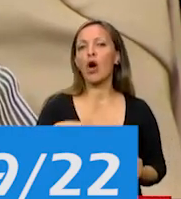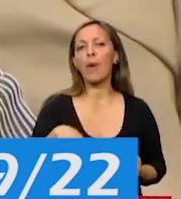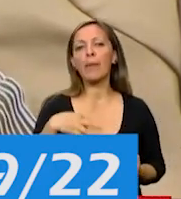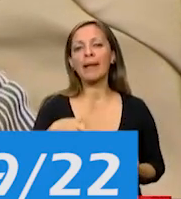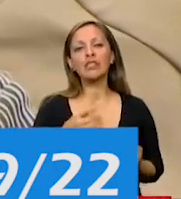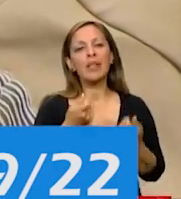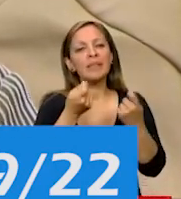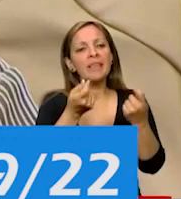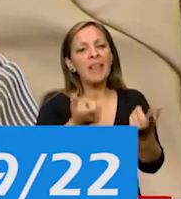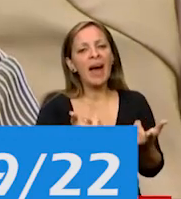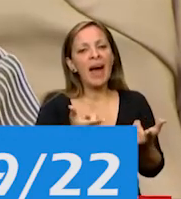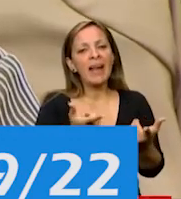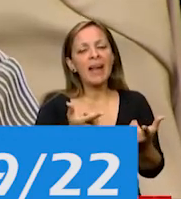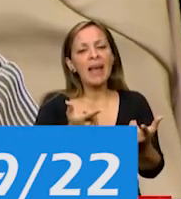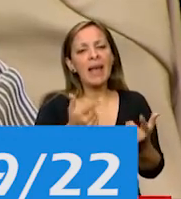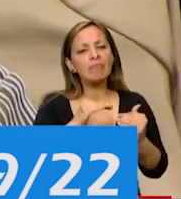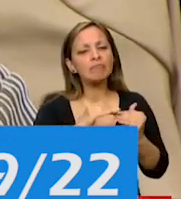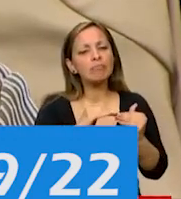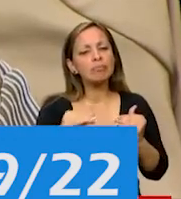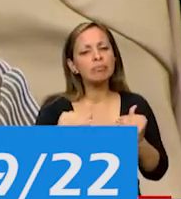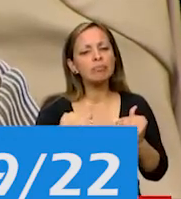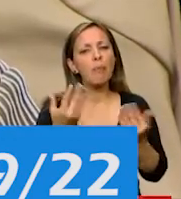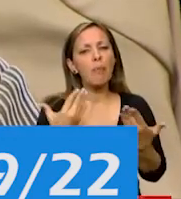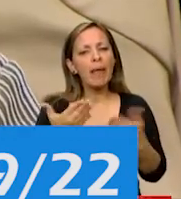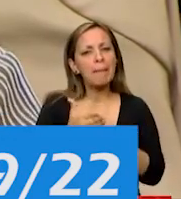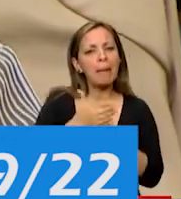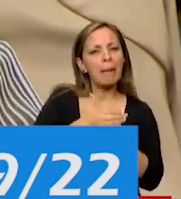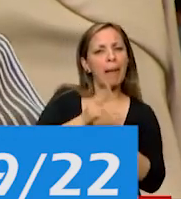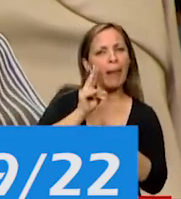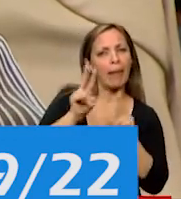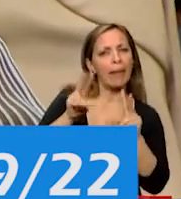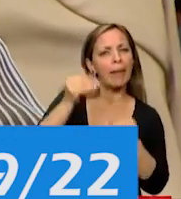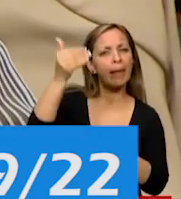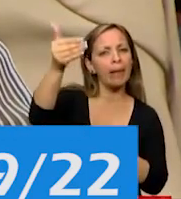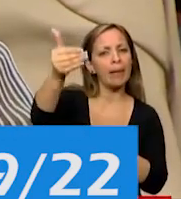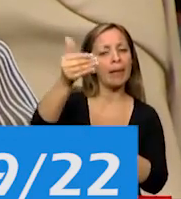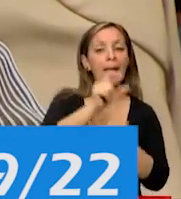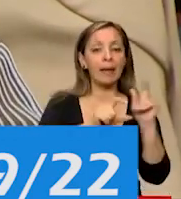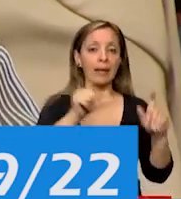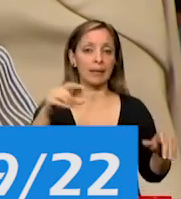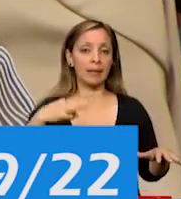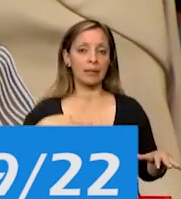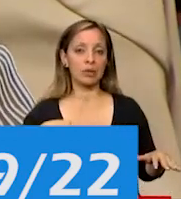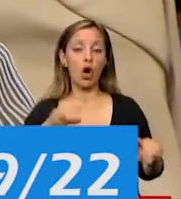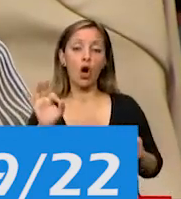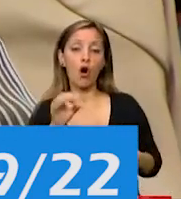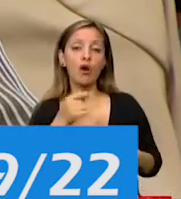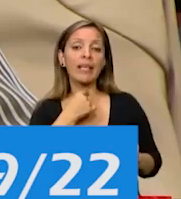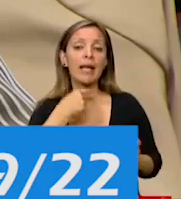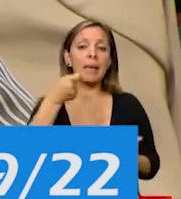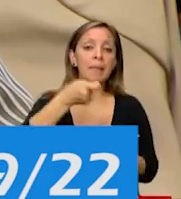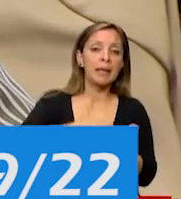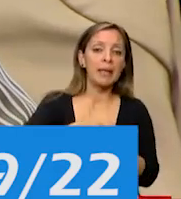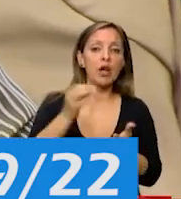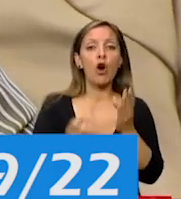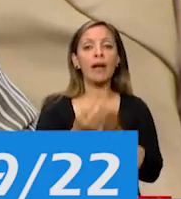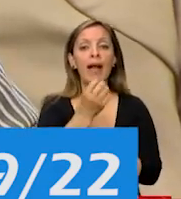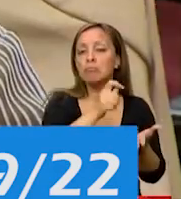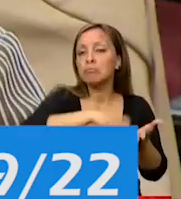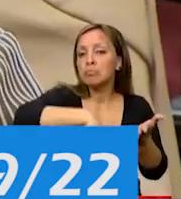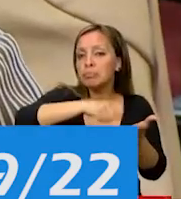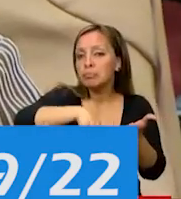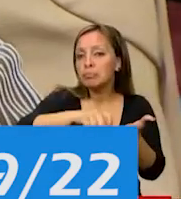darle previsibilidad al ciudadano común, pero sobre todo al que quiere invertir y quiere generar trabajo en nuestra